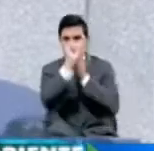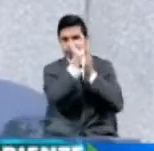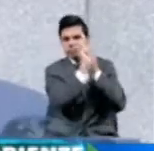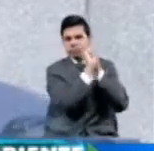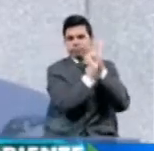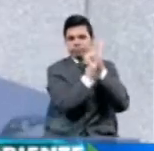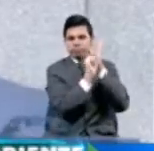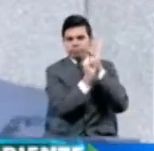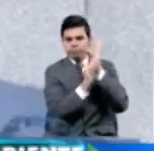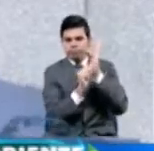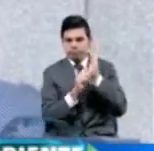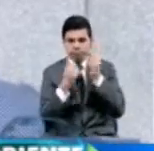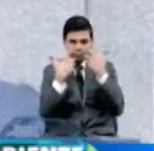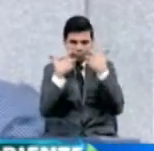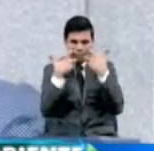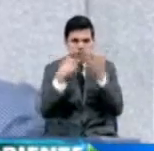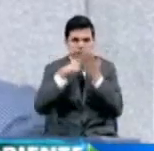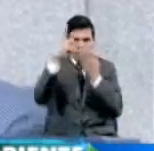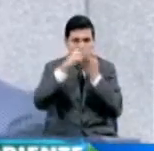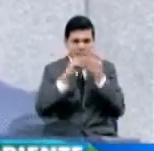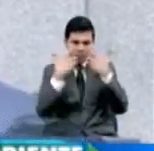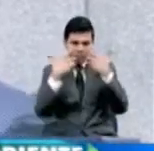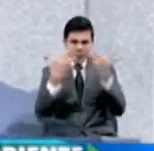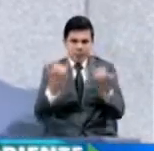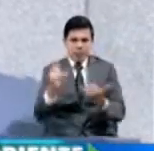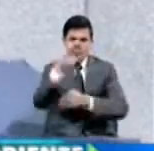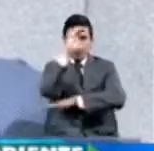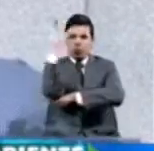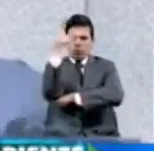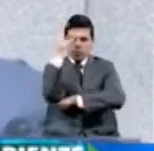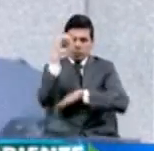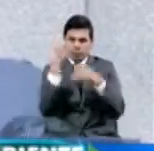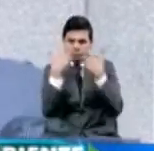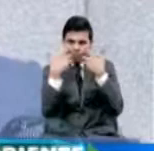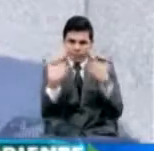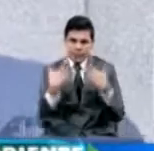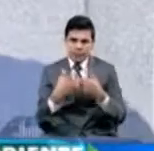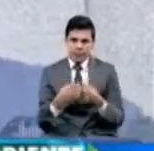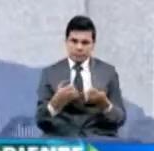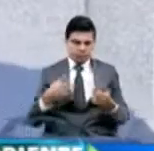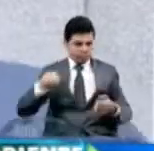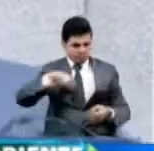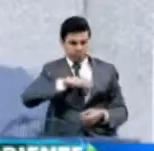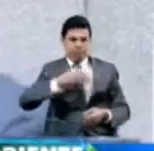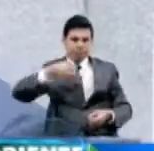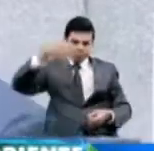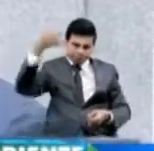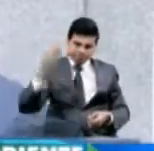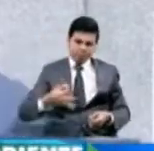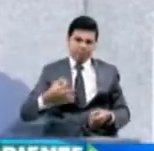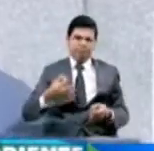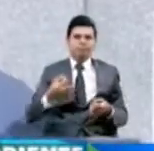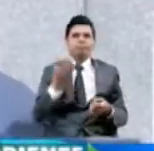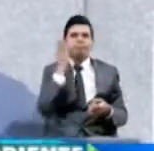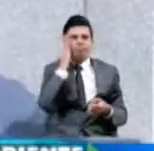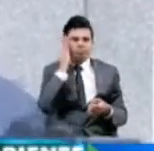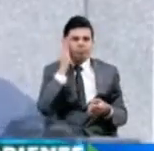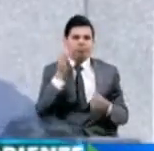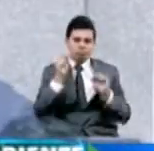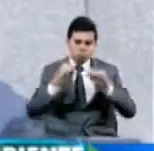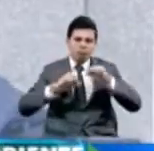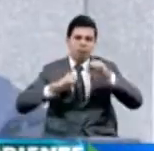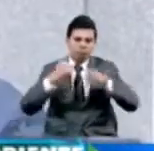programas macro del país. Eso nos garantiza que se harán